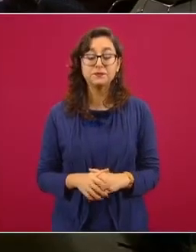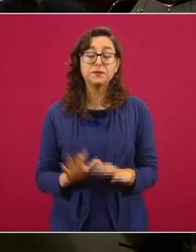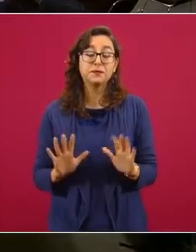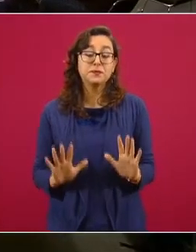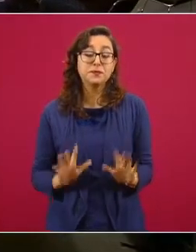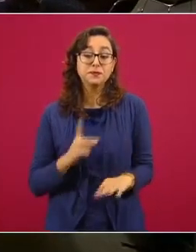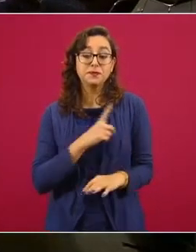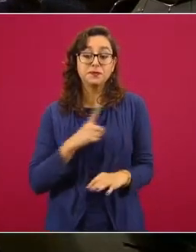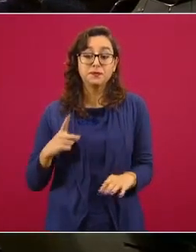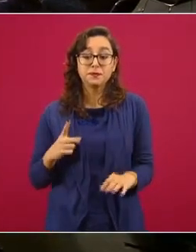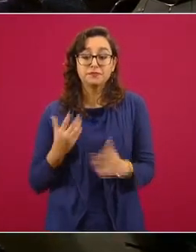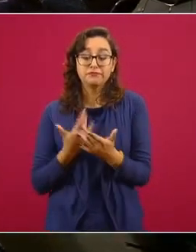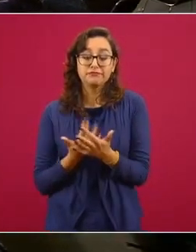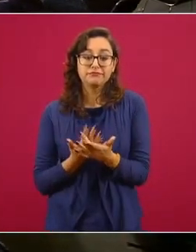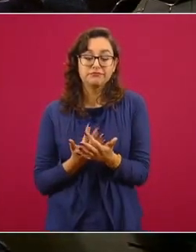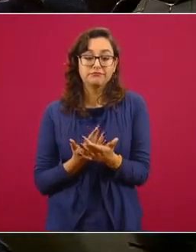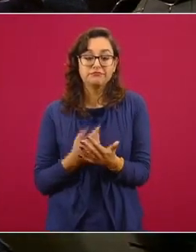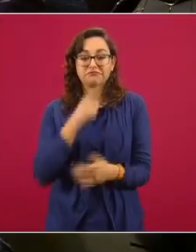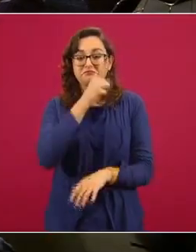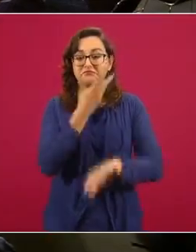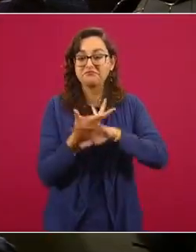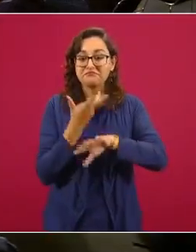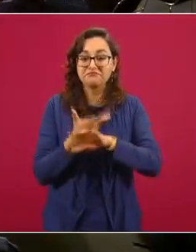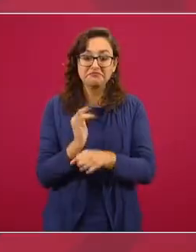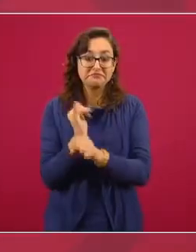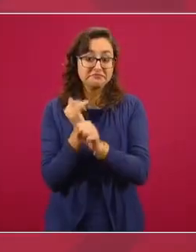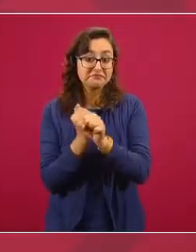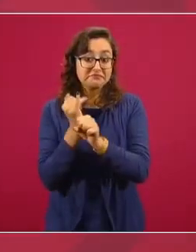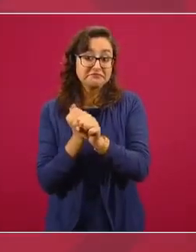a la investigación, porque